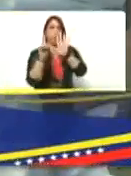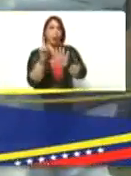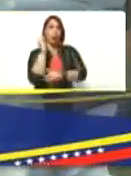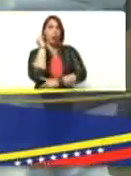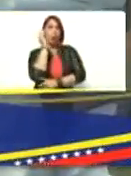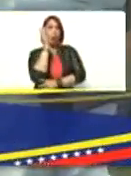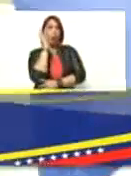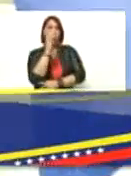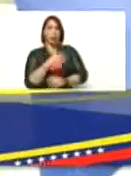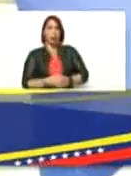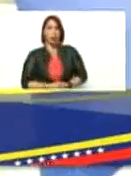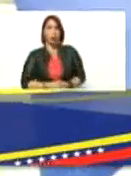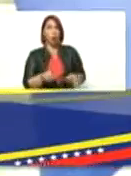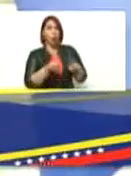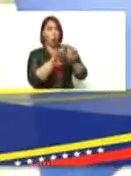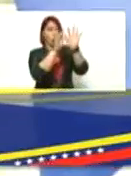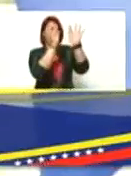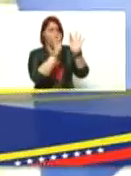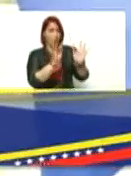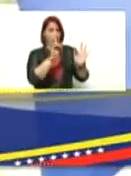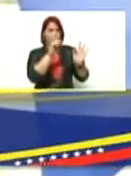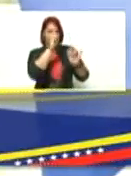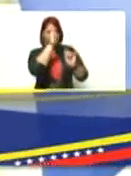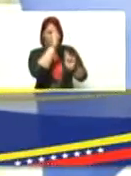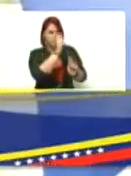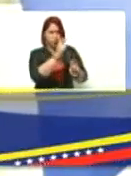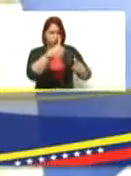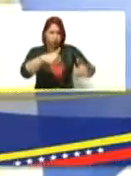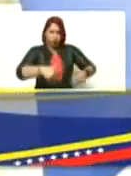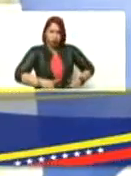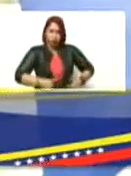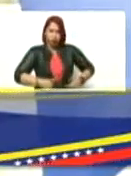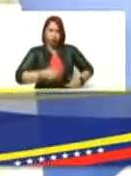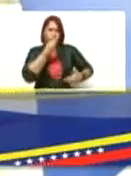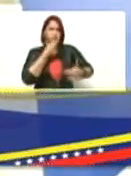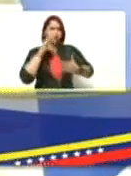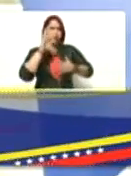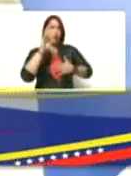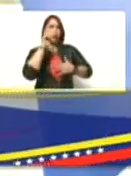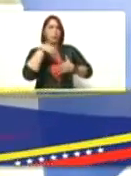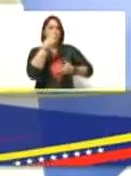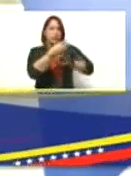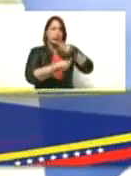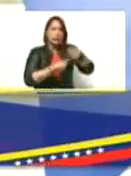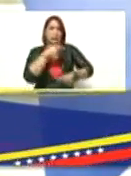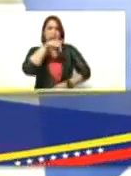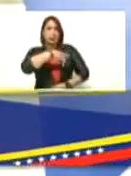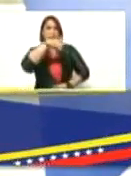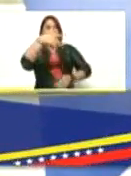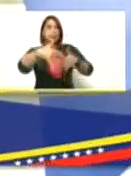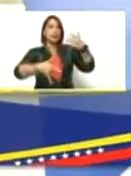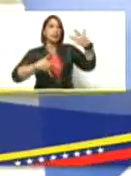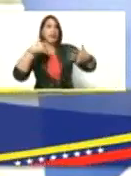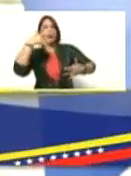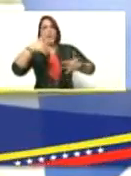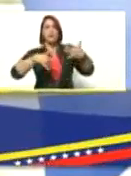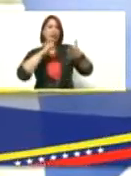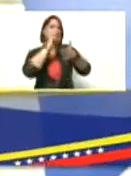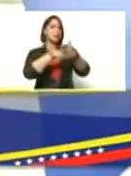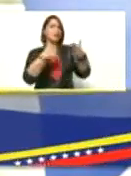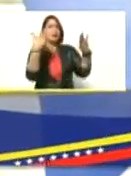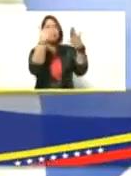Congreso. De igual manera, reconocemos el empeño y el compromiso en la realización de esta actividad. Sin duda